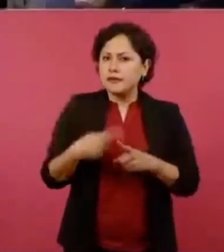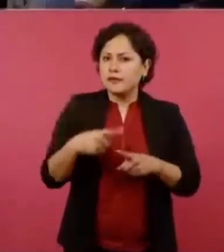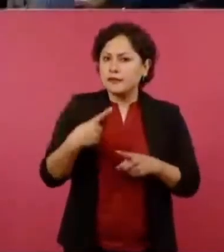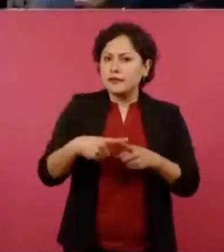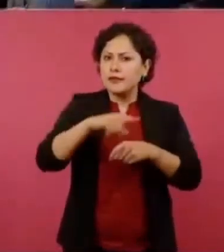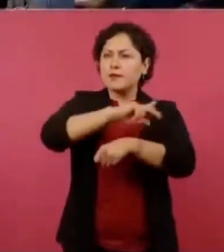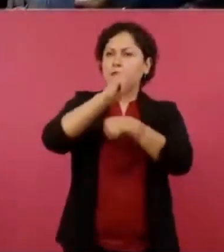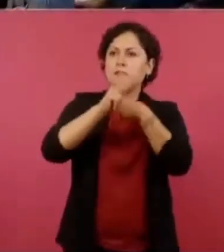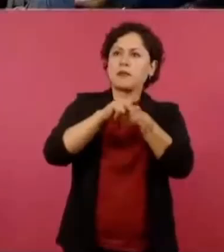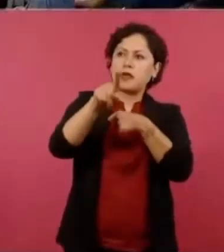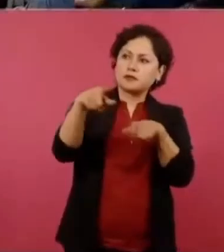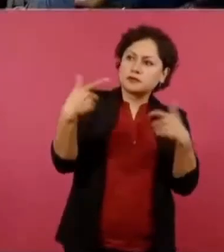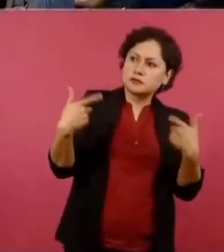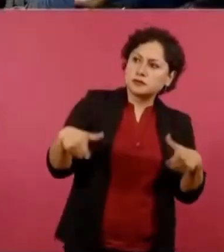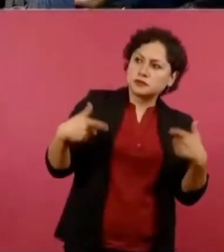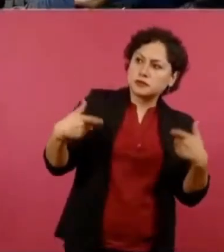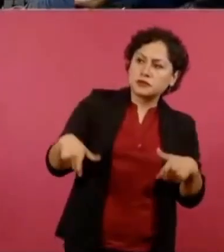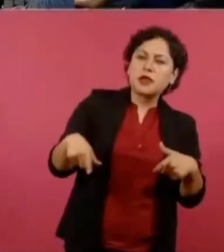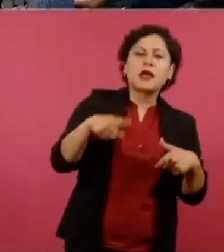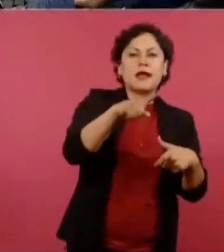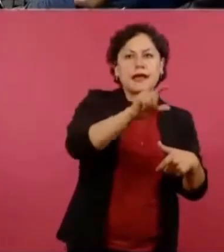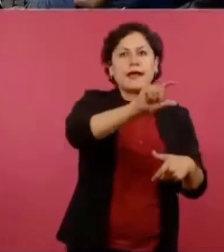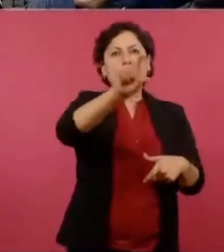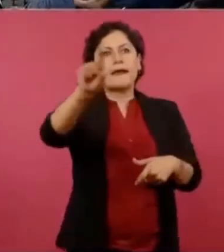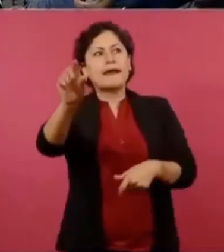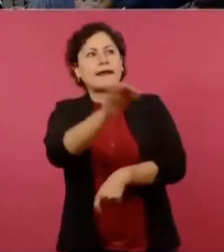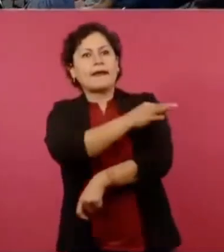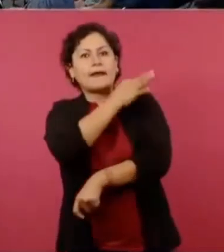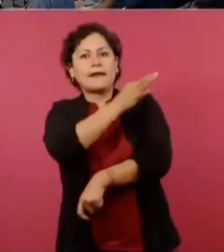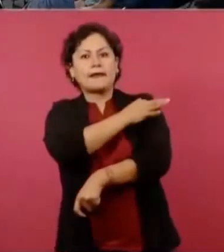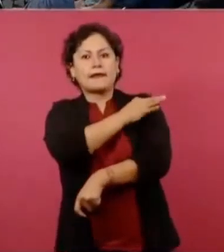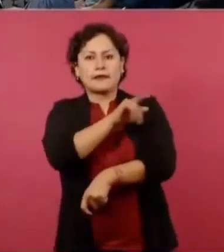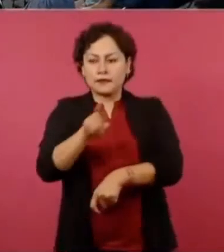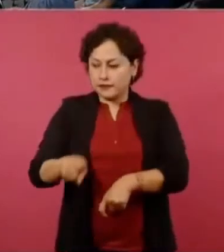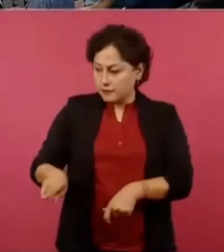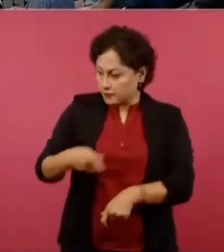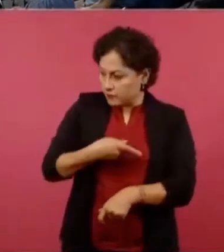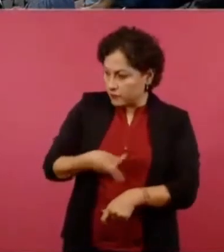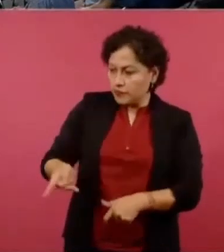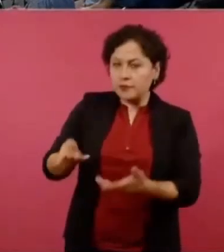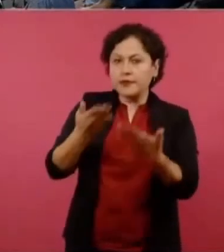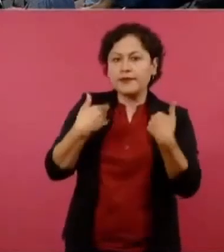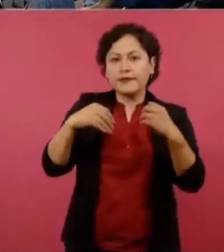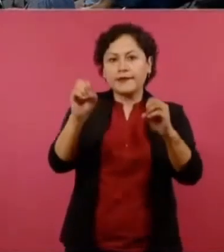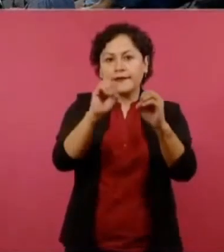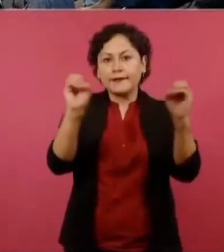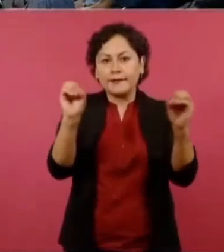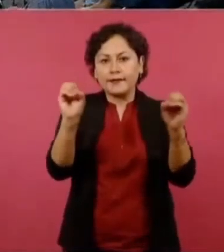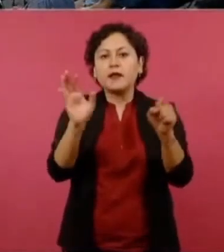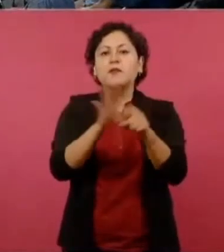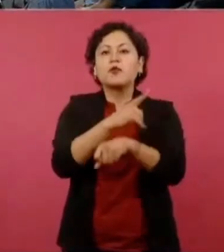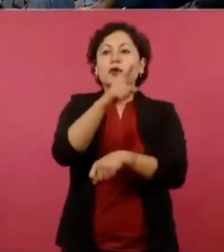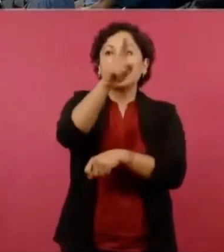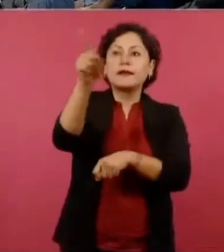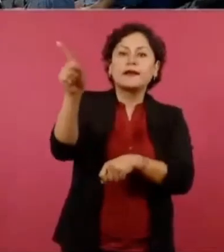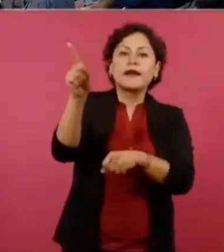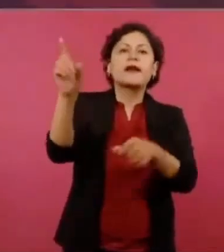capacidad económica, que llegaron a acuerdos con las grandes farmacéuticas.